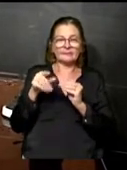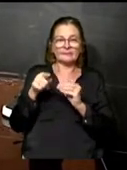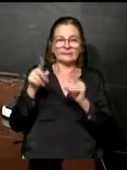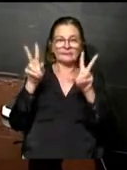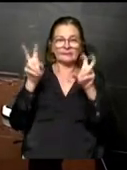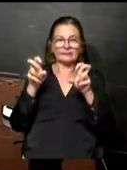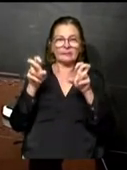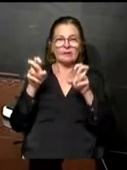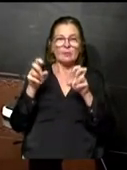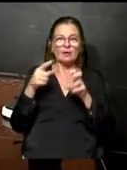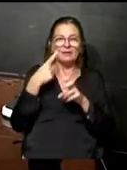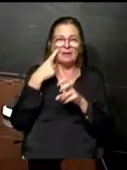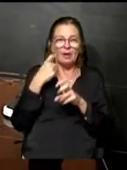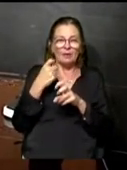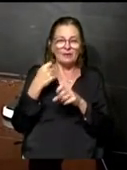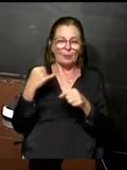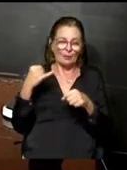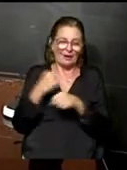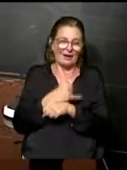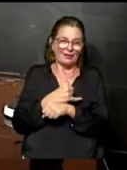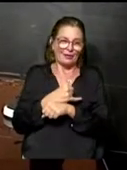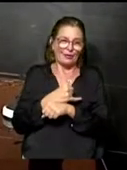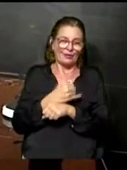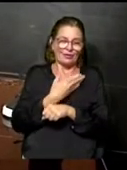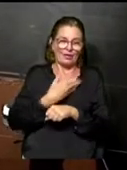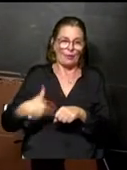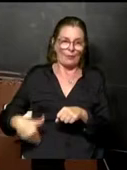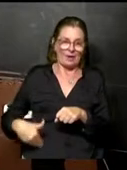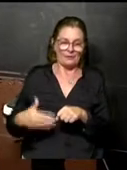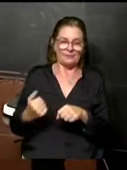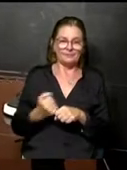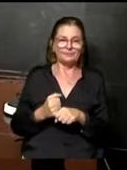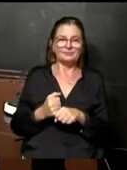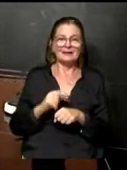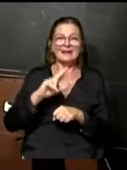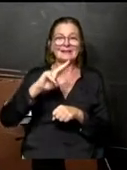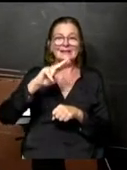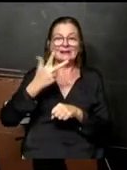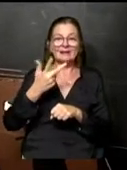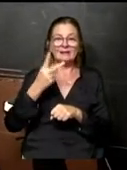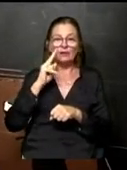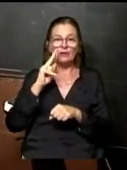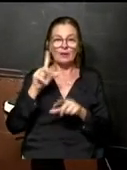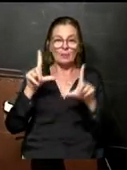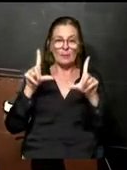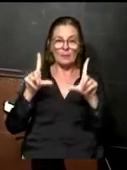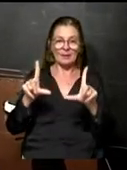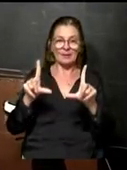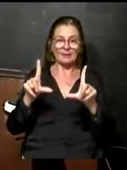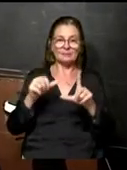que lo identifican como un fracaso del gobierno. Y en tercer lugar, en la siguiente placa.